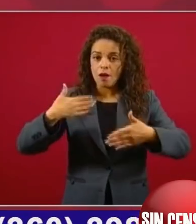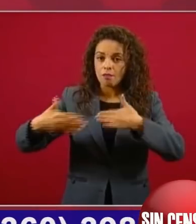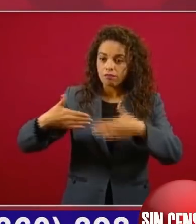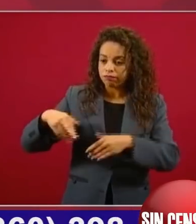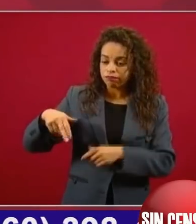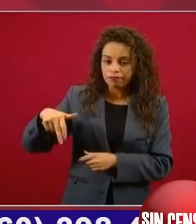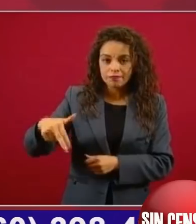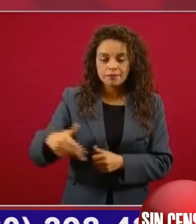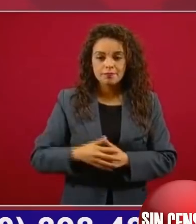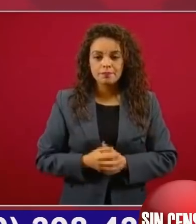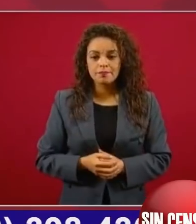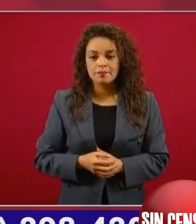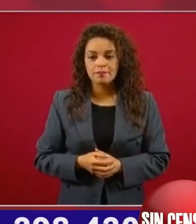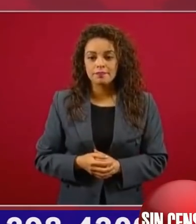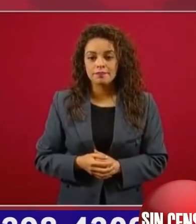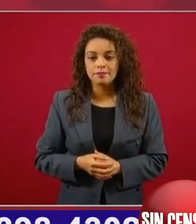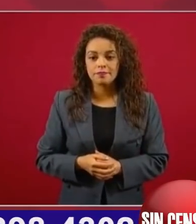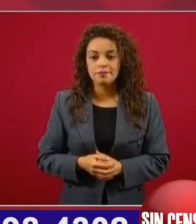Entonces,